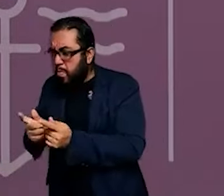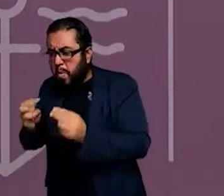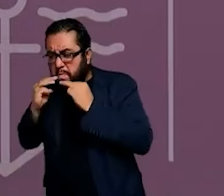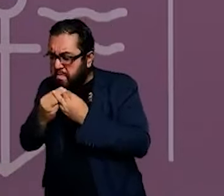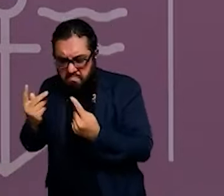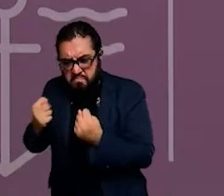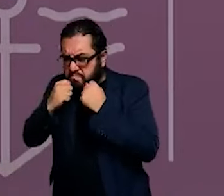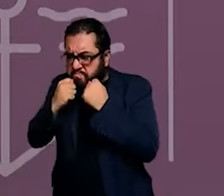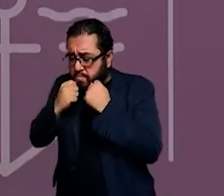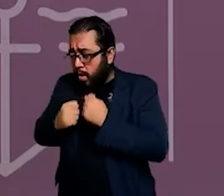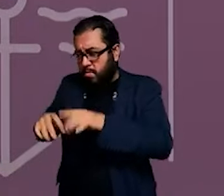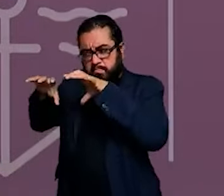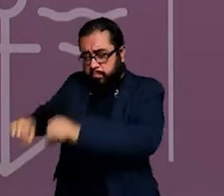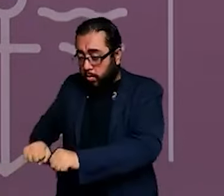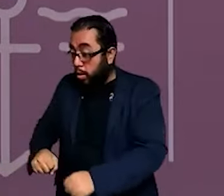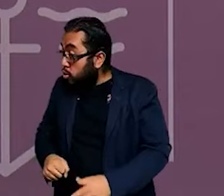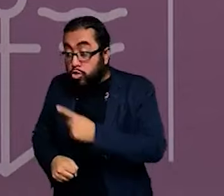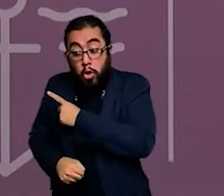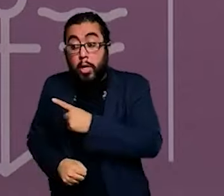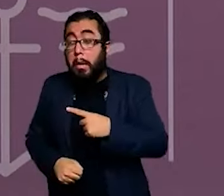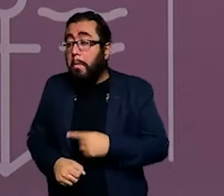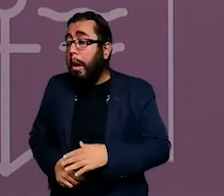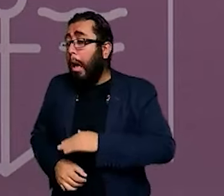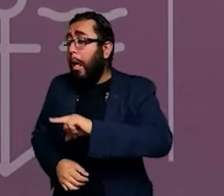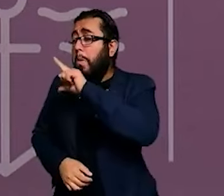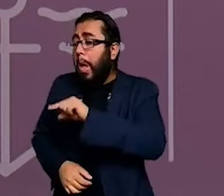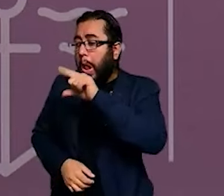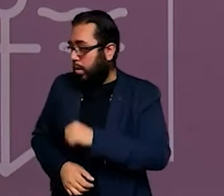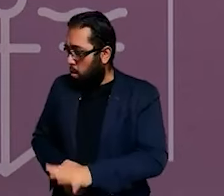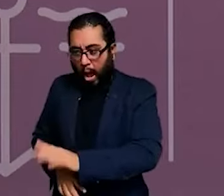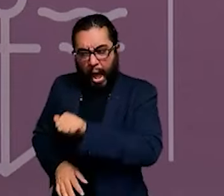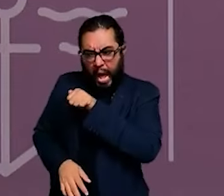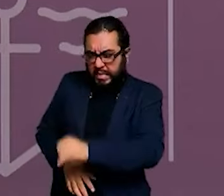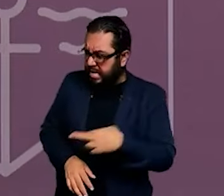indistintamente. No podemos tolerar la violencia